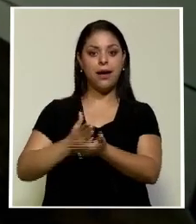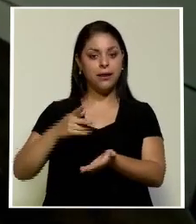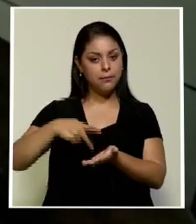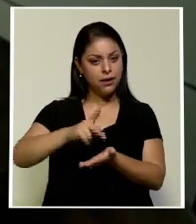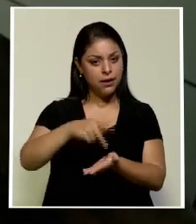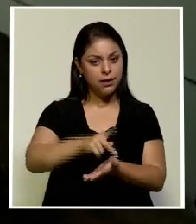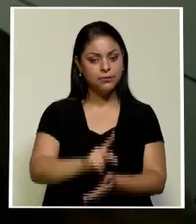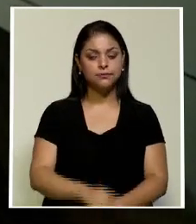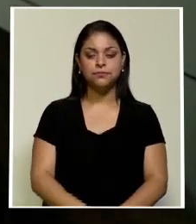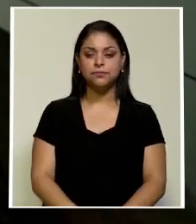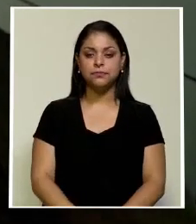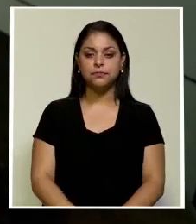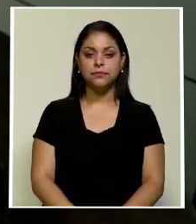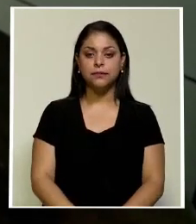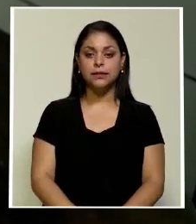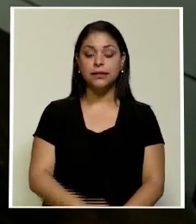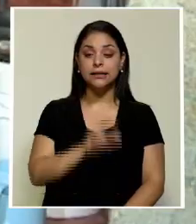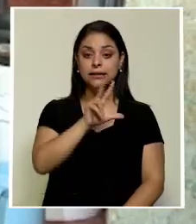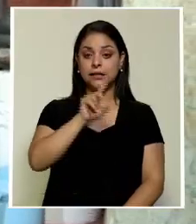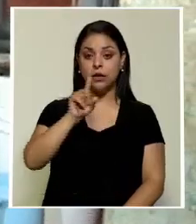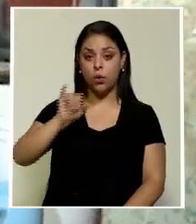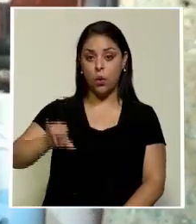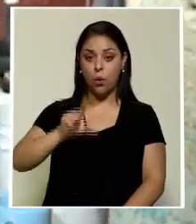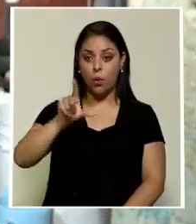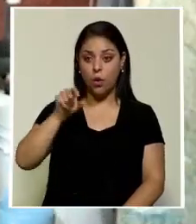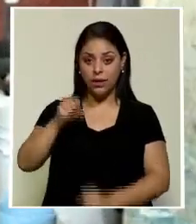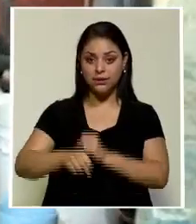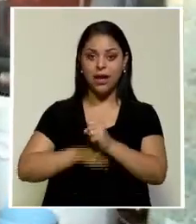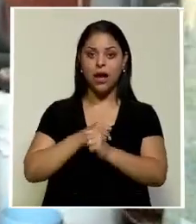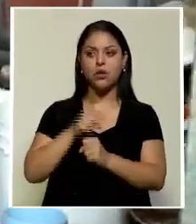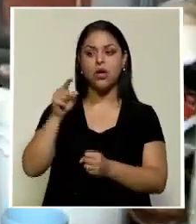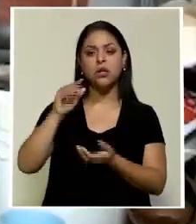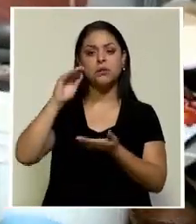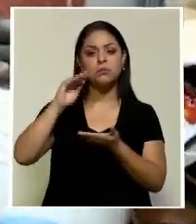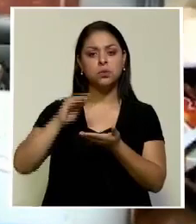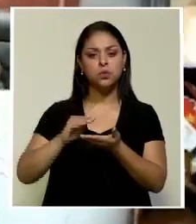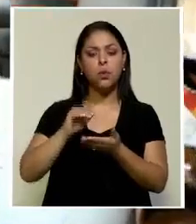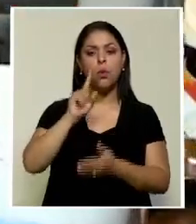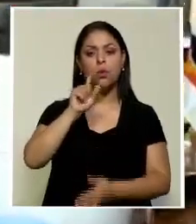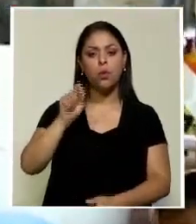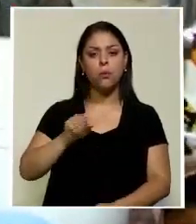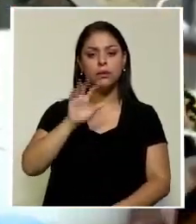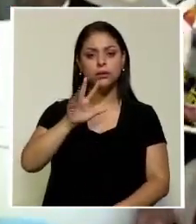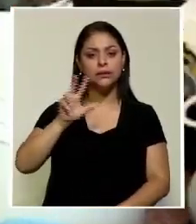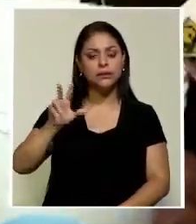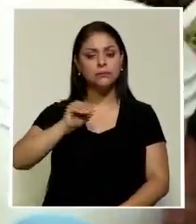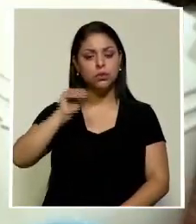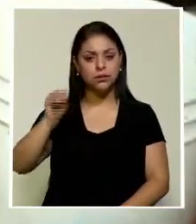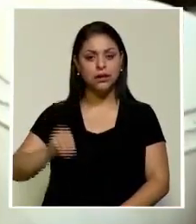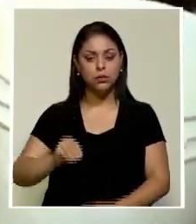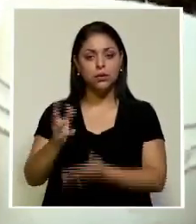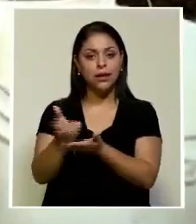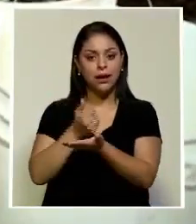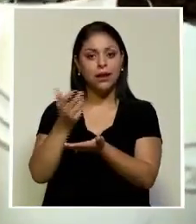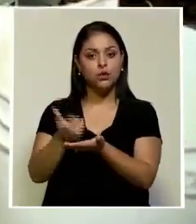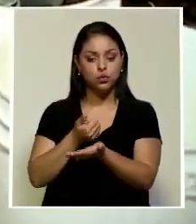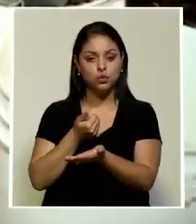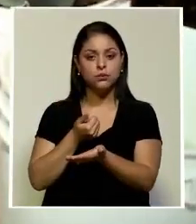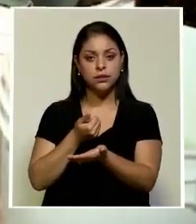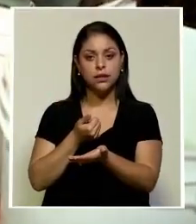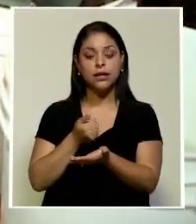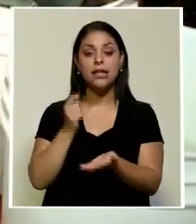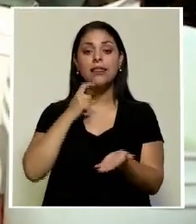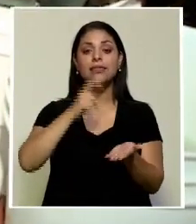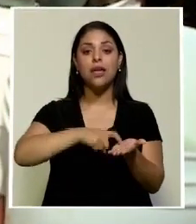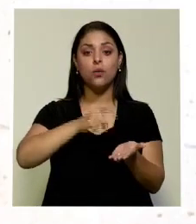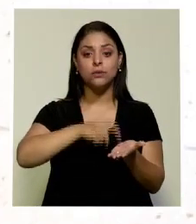de junio de este año, esta compañía tuvo una disminución del 1,53% de los ingresos operativos y las cuentas por